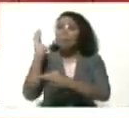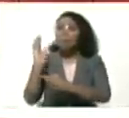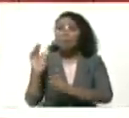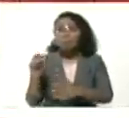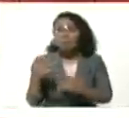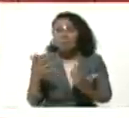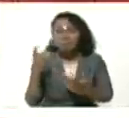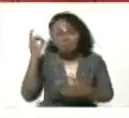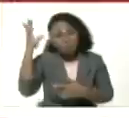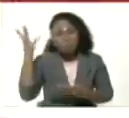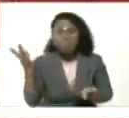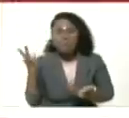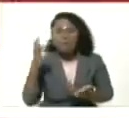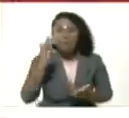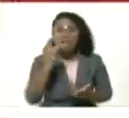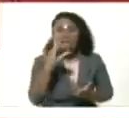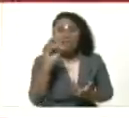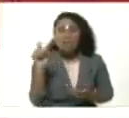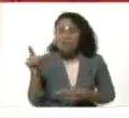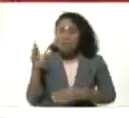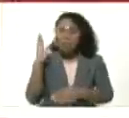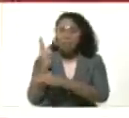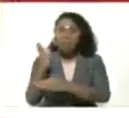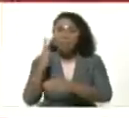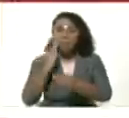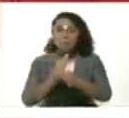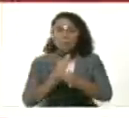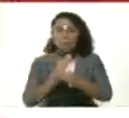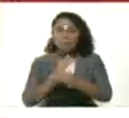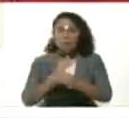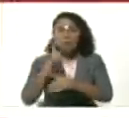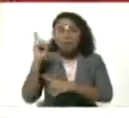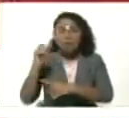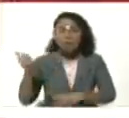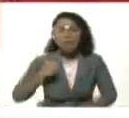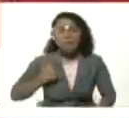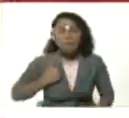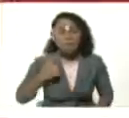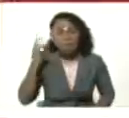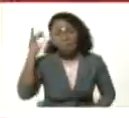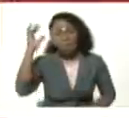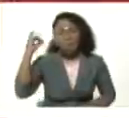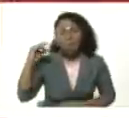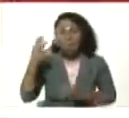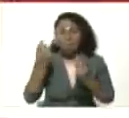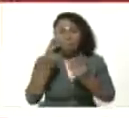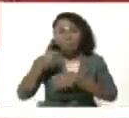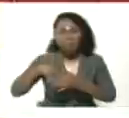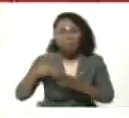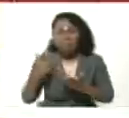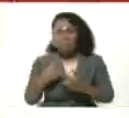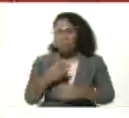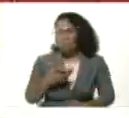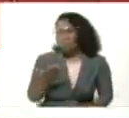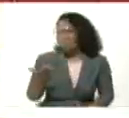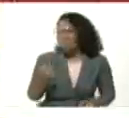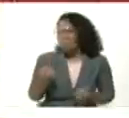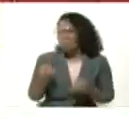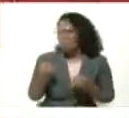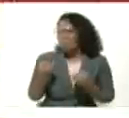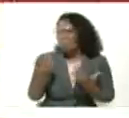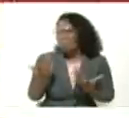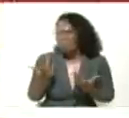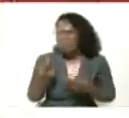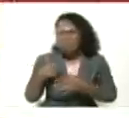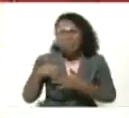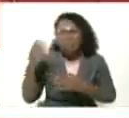a Fidel Vázquez y le congelamos sus cuentas en Canadá. Por Dios, qué pena. ¿Cuáles cuentas? Sancionamos a